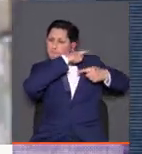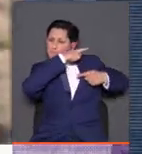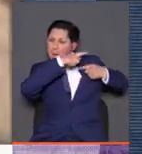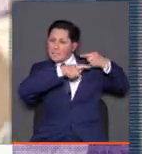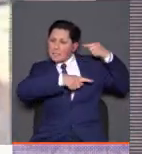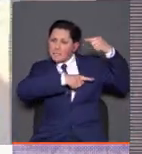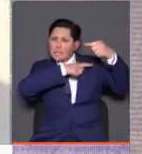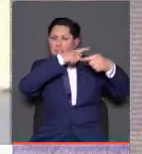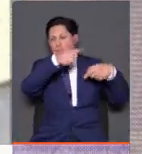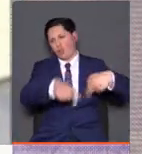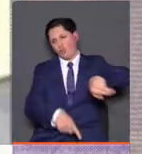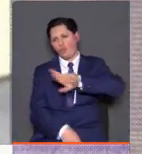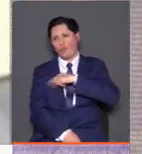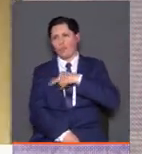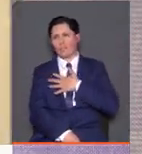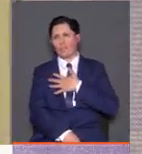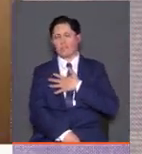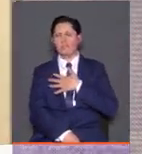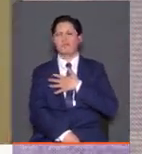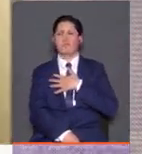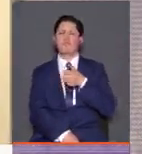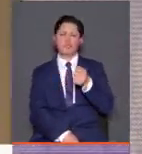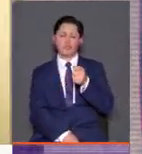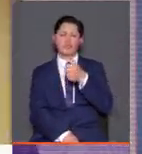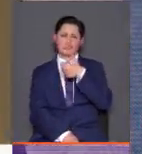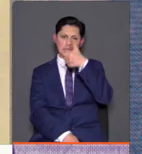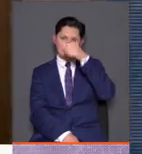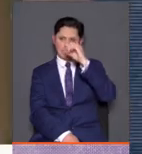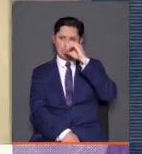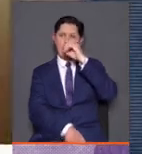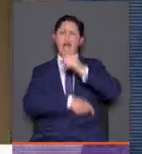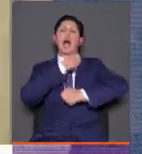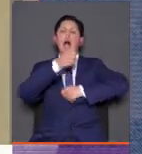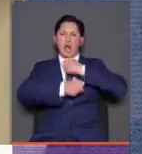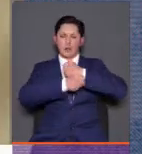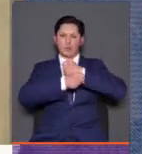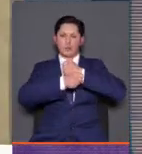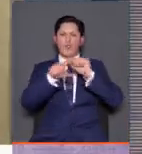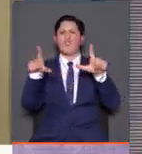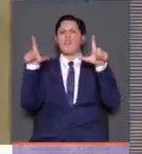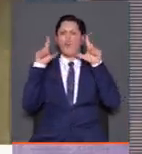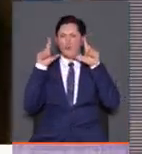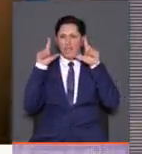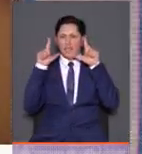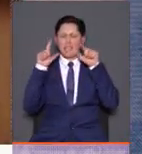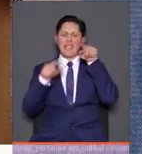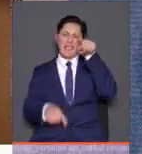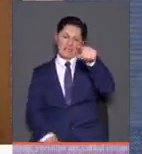televisión, con Don Francisco, quien hace 60 años debuta en el formato.